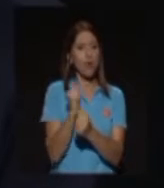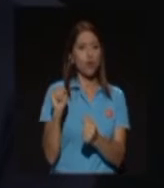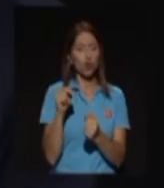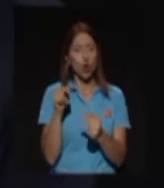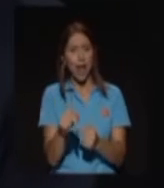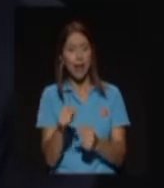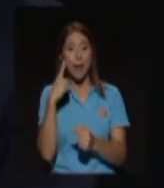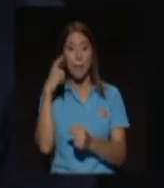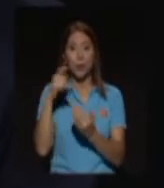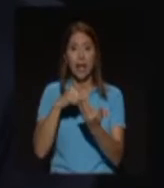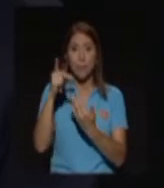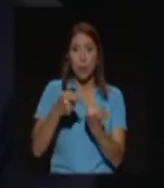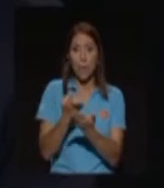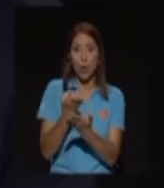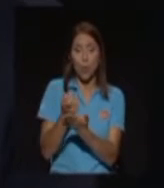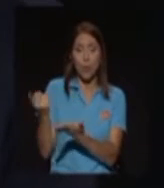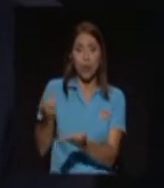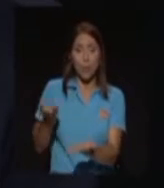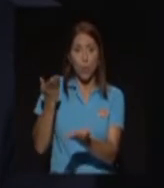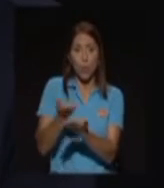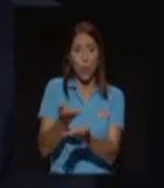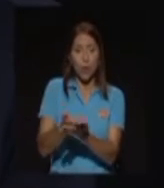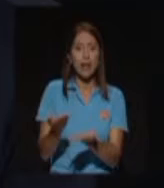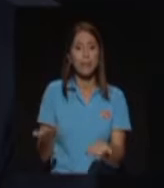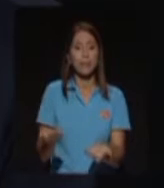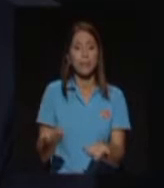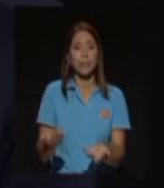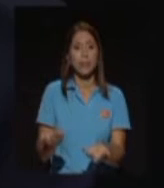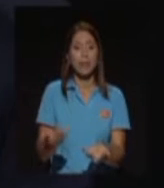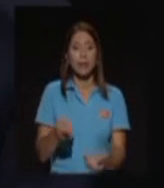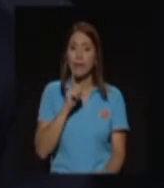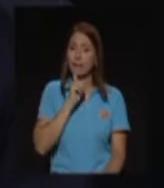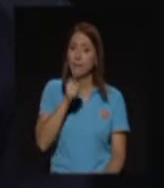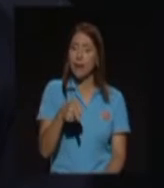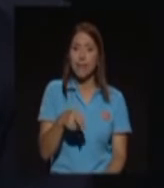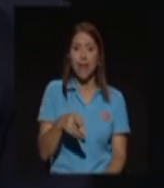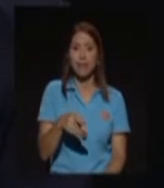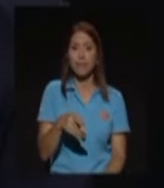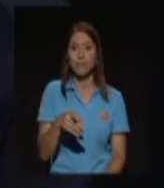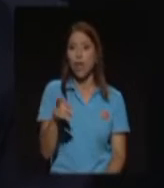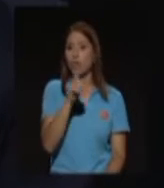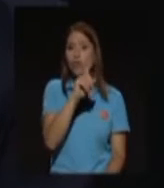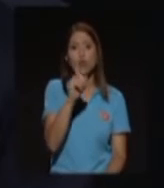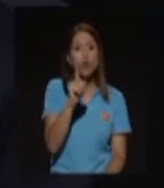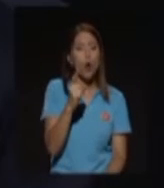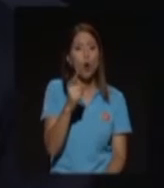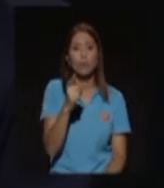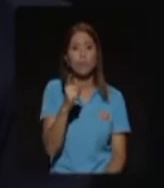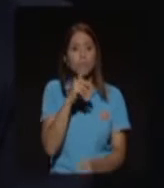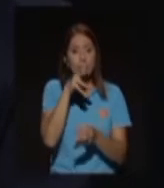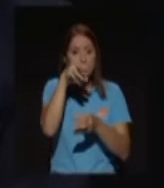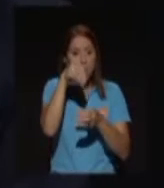el programa económico que él propone es, en realidad no se contemplaba en ninguna otra corriente de